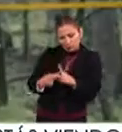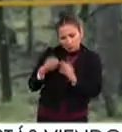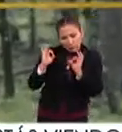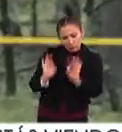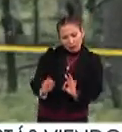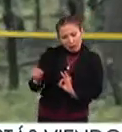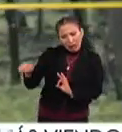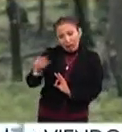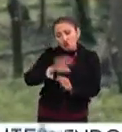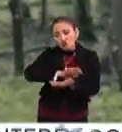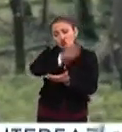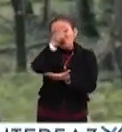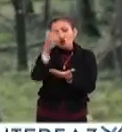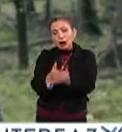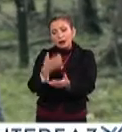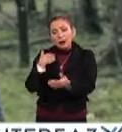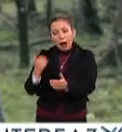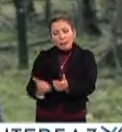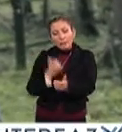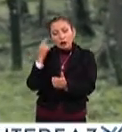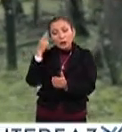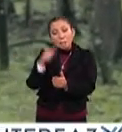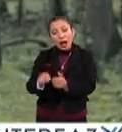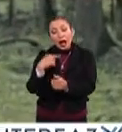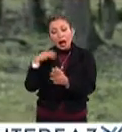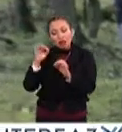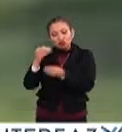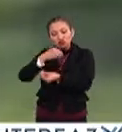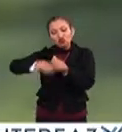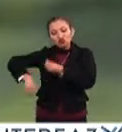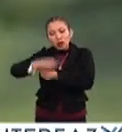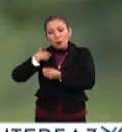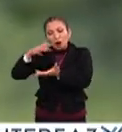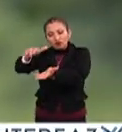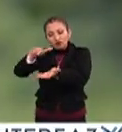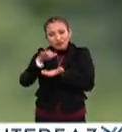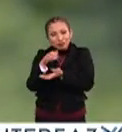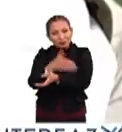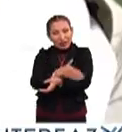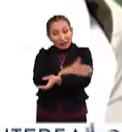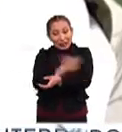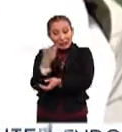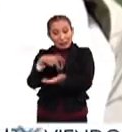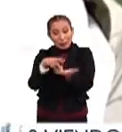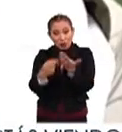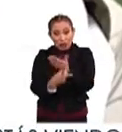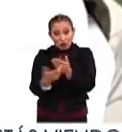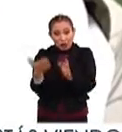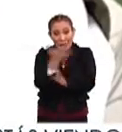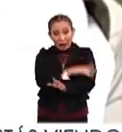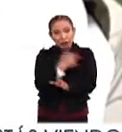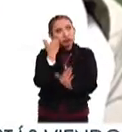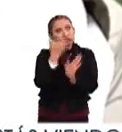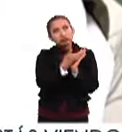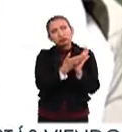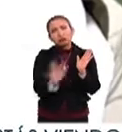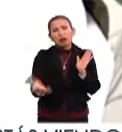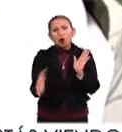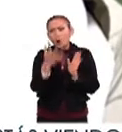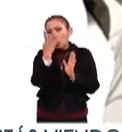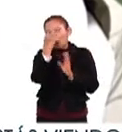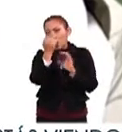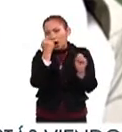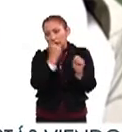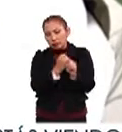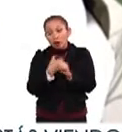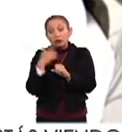eficientemente el volumen aprovechable de manera sustentable. Es un proyecto que tuvo una duración cerca de 4